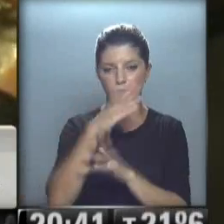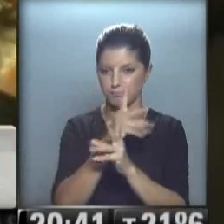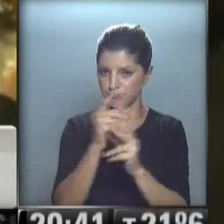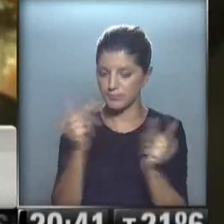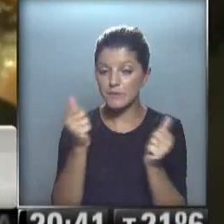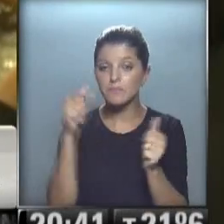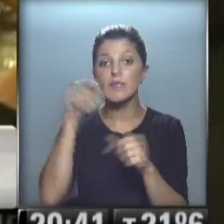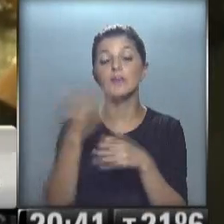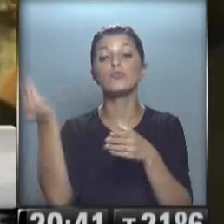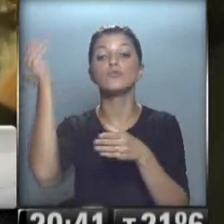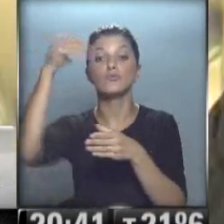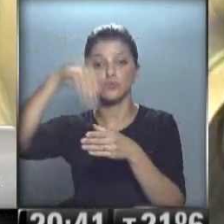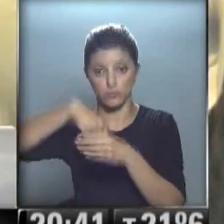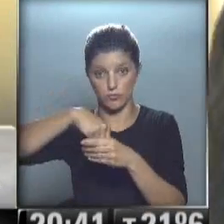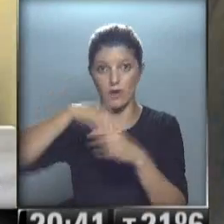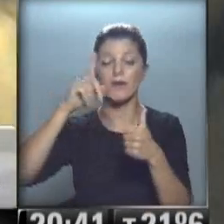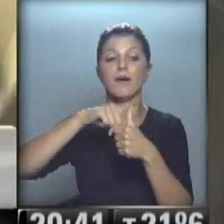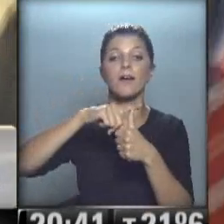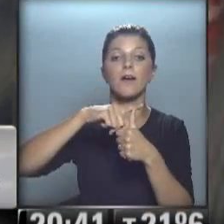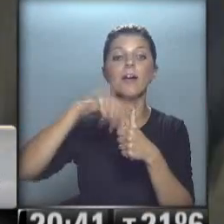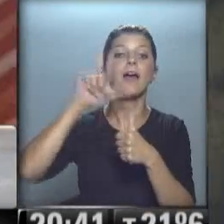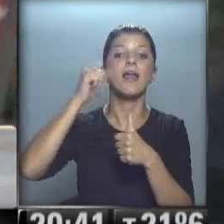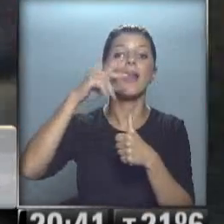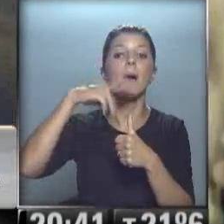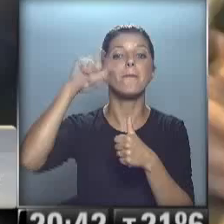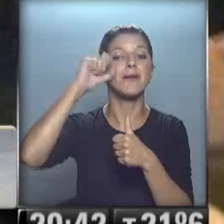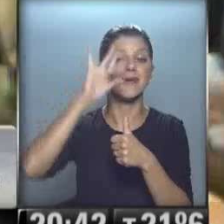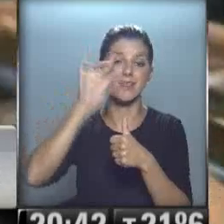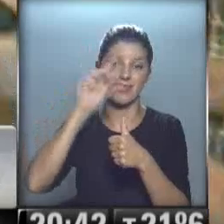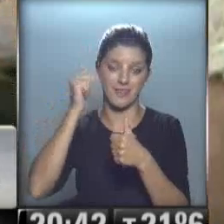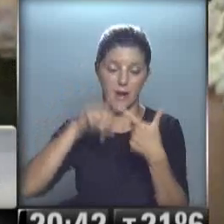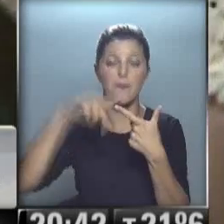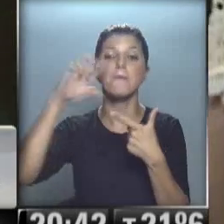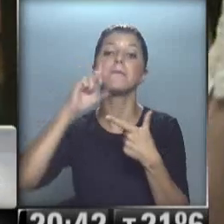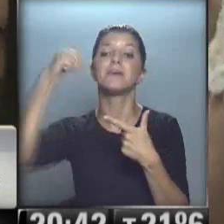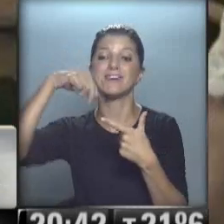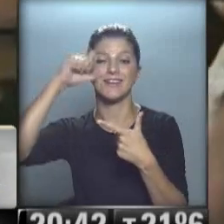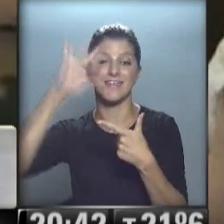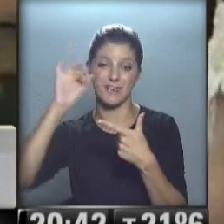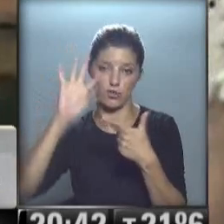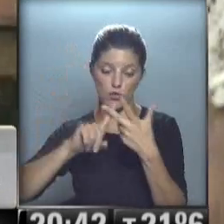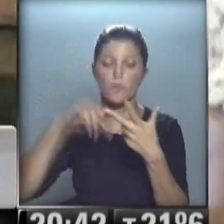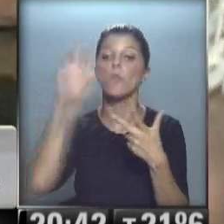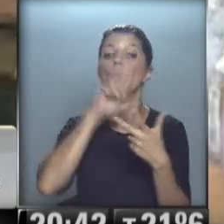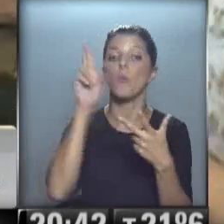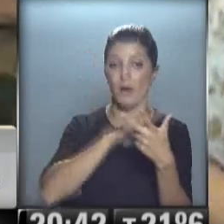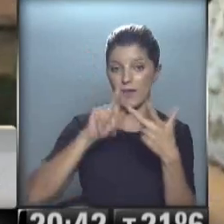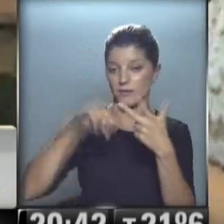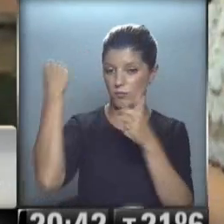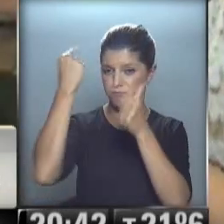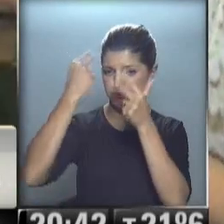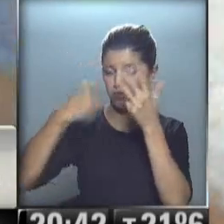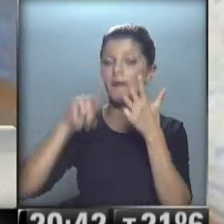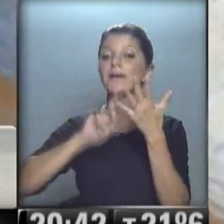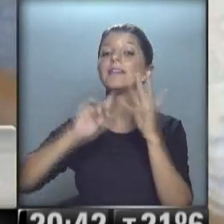y participaron Ricardo Gil Lavedra, Federico Pinedo, María Elena Barbagelata y también